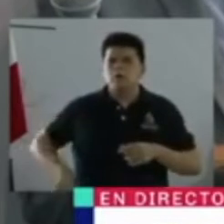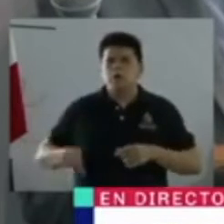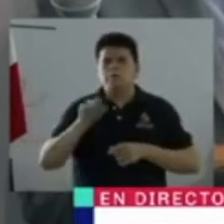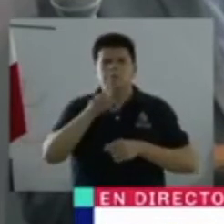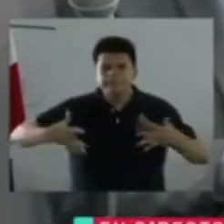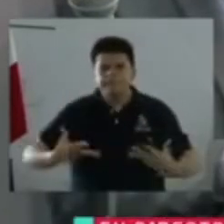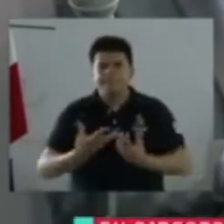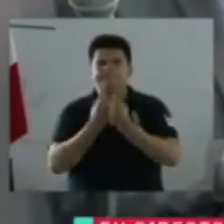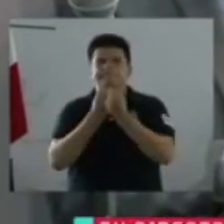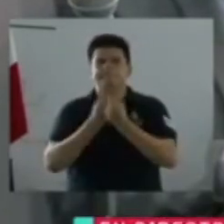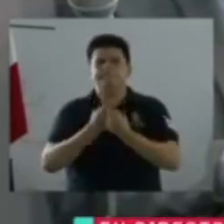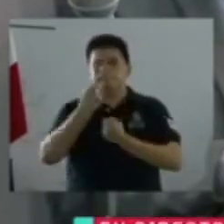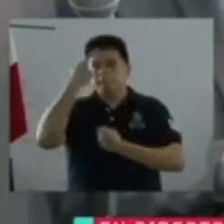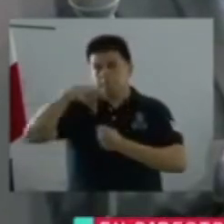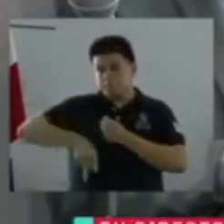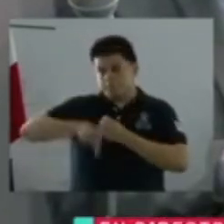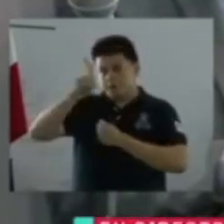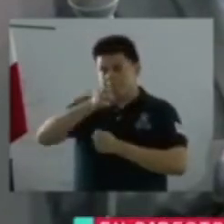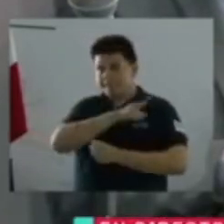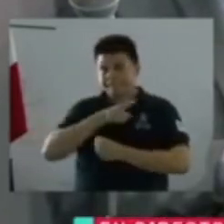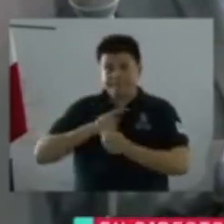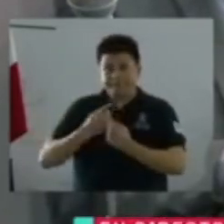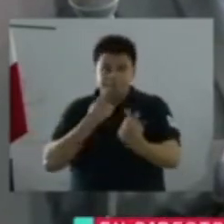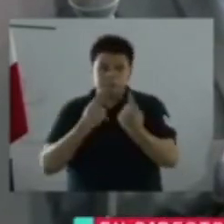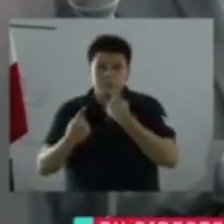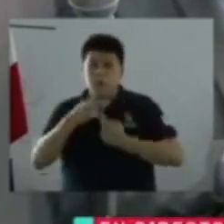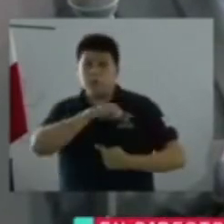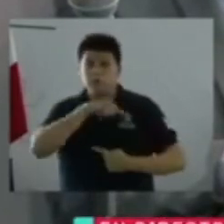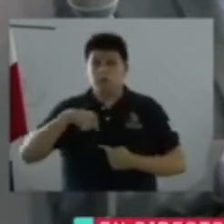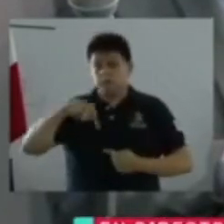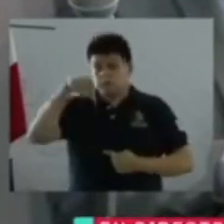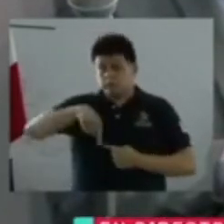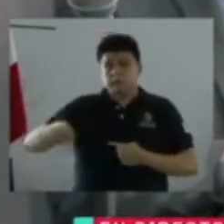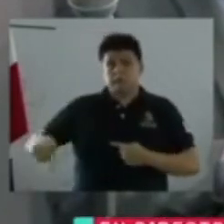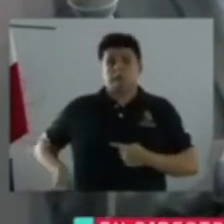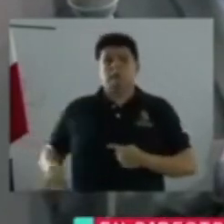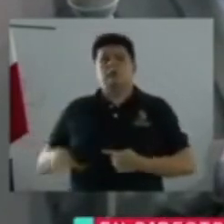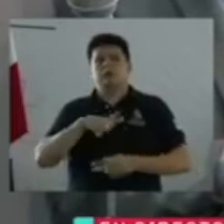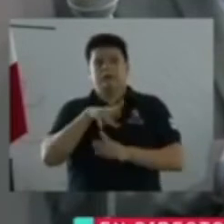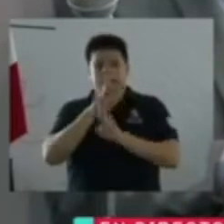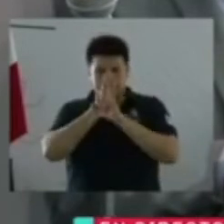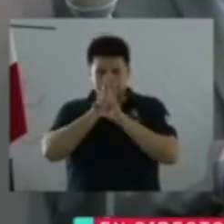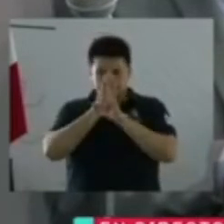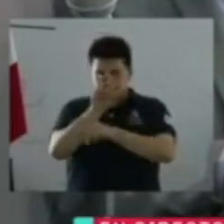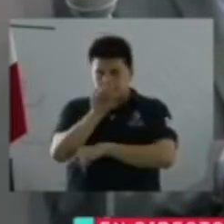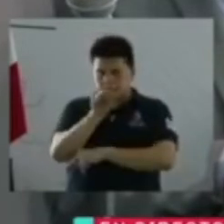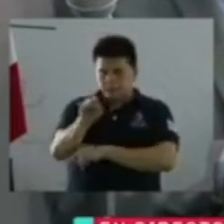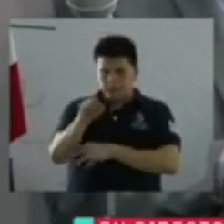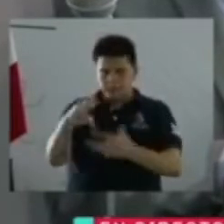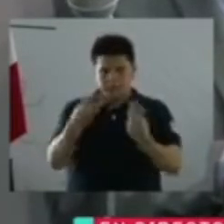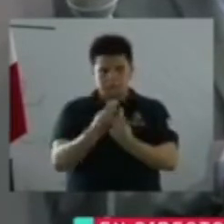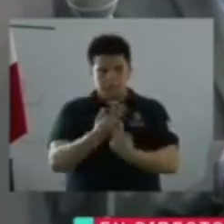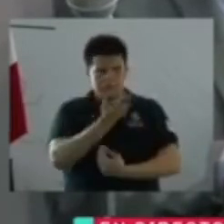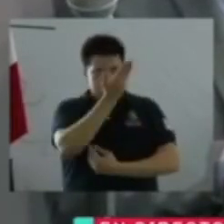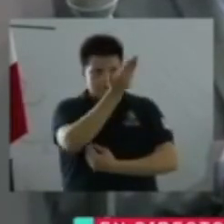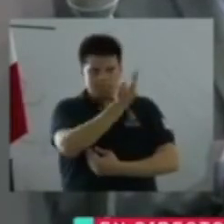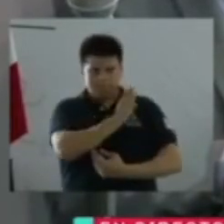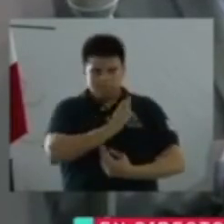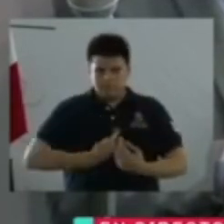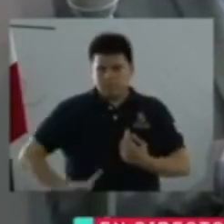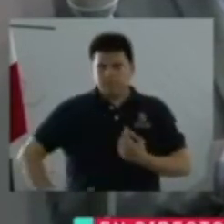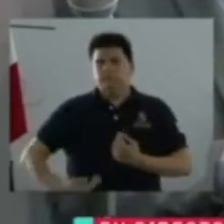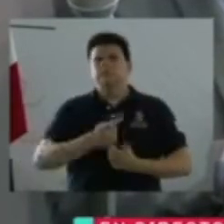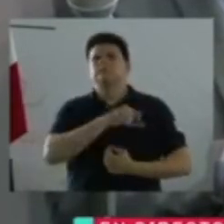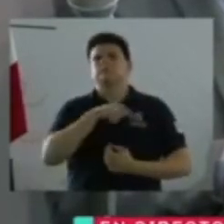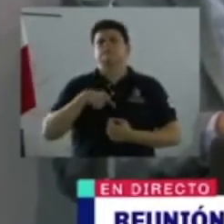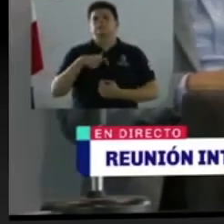criterios. Los gobernadores que estamos aquí tenemos respeto por el presidente de la República y esperamos que él